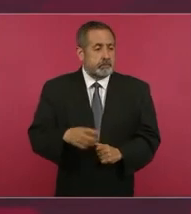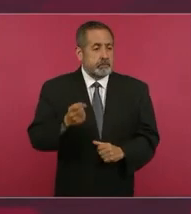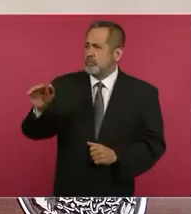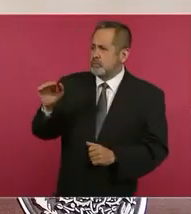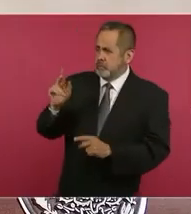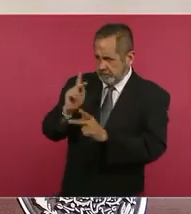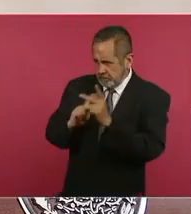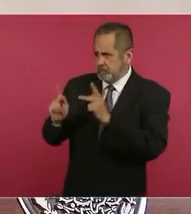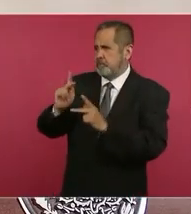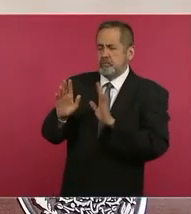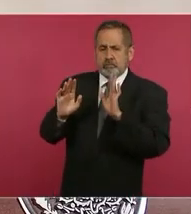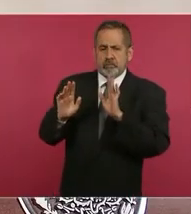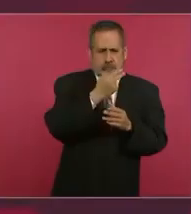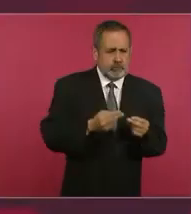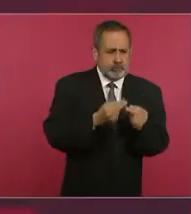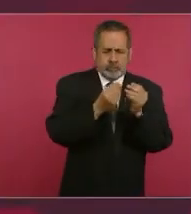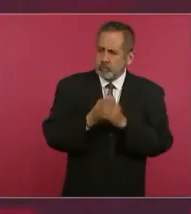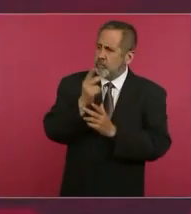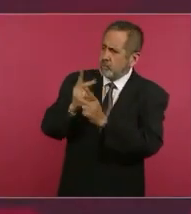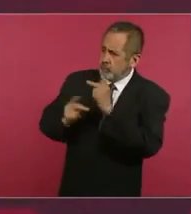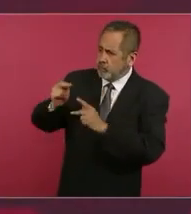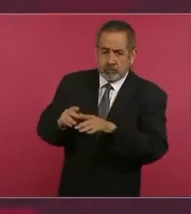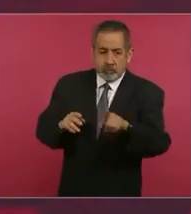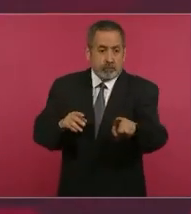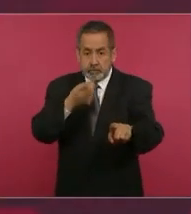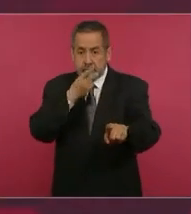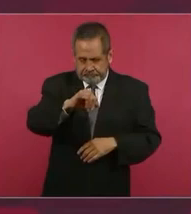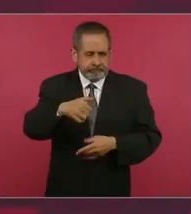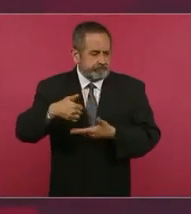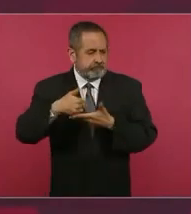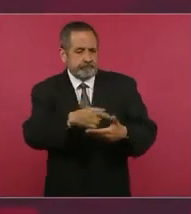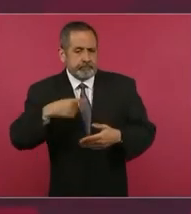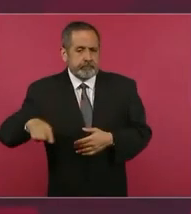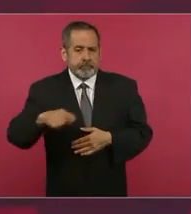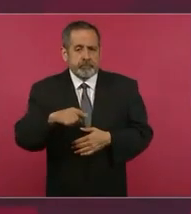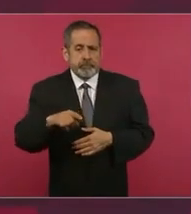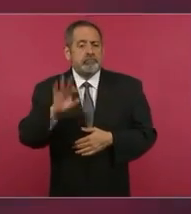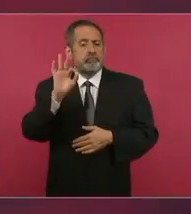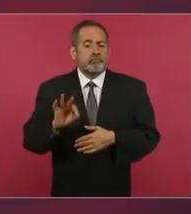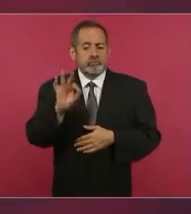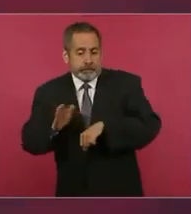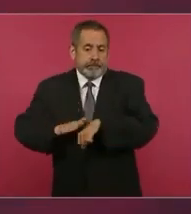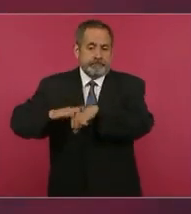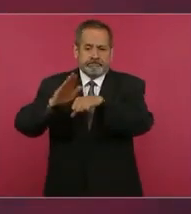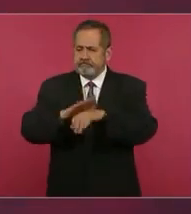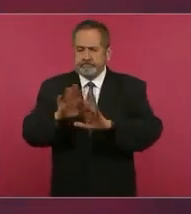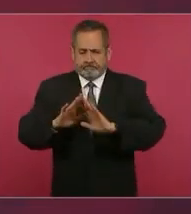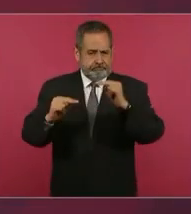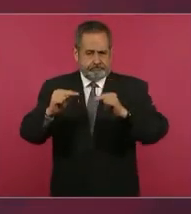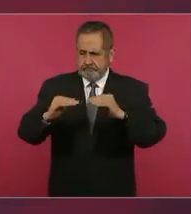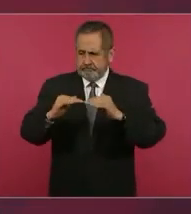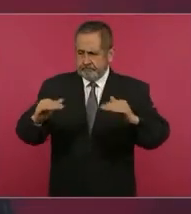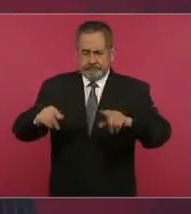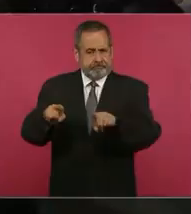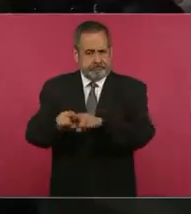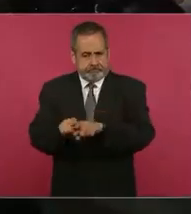nuevos la banca comercial tengo información va a ayudar no incrementando las tasas de interés